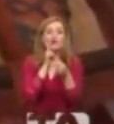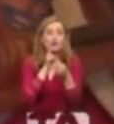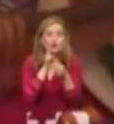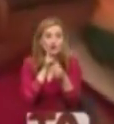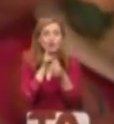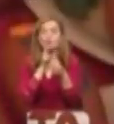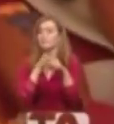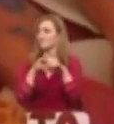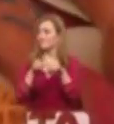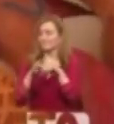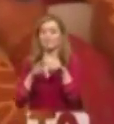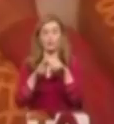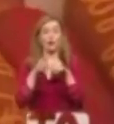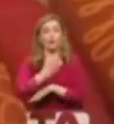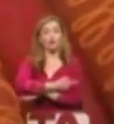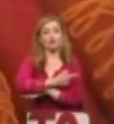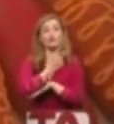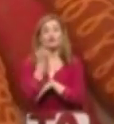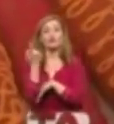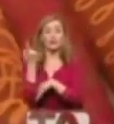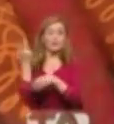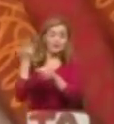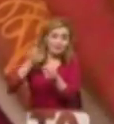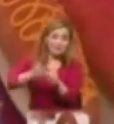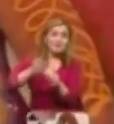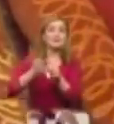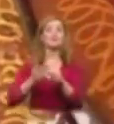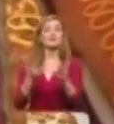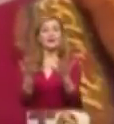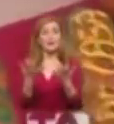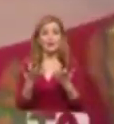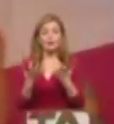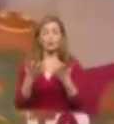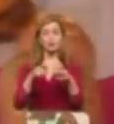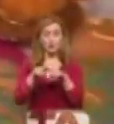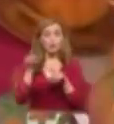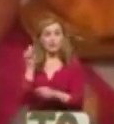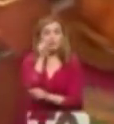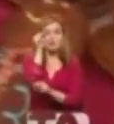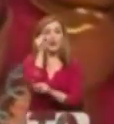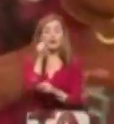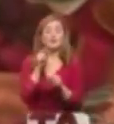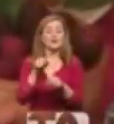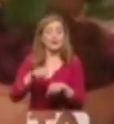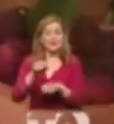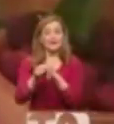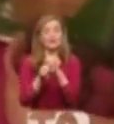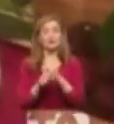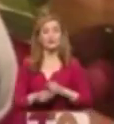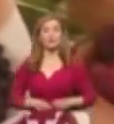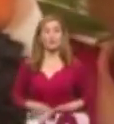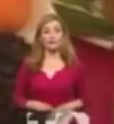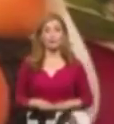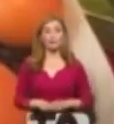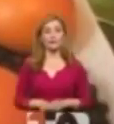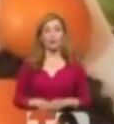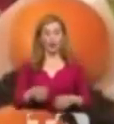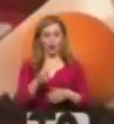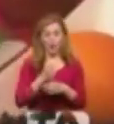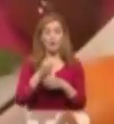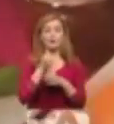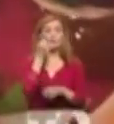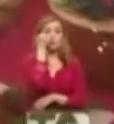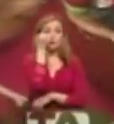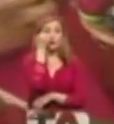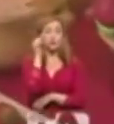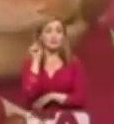fue unos días que nos llevó para hacer. Nosotros queremos ganar el primer lugar este año. Pero aquí vemos que la colada morada tampoco